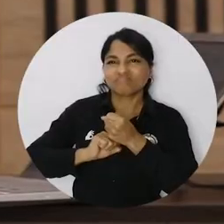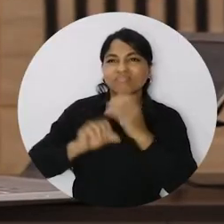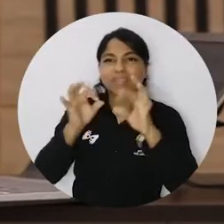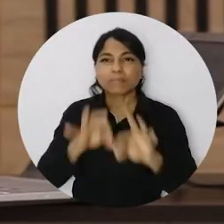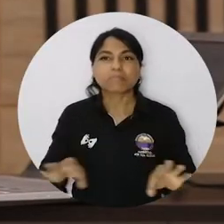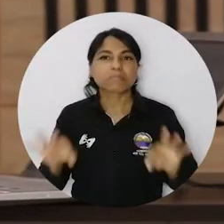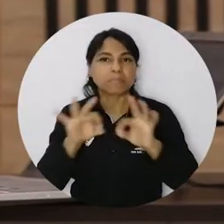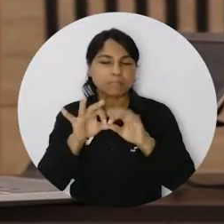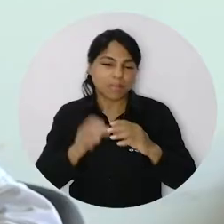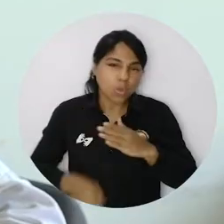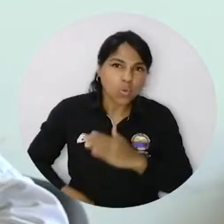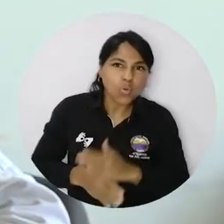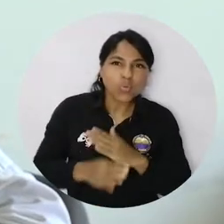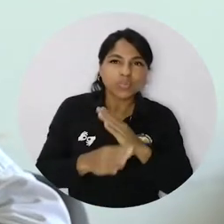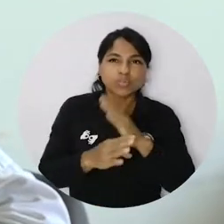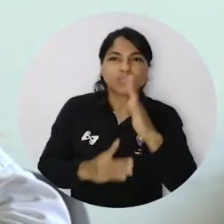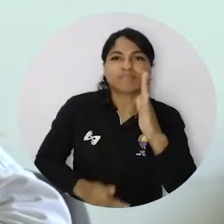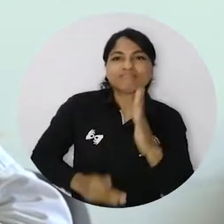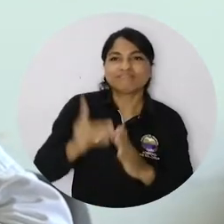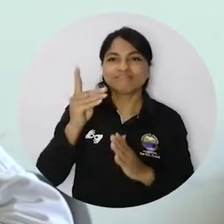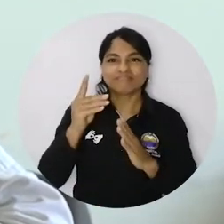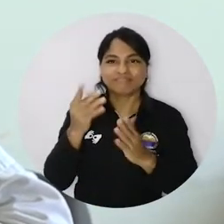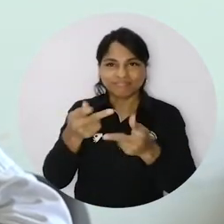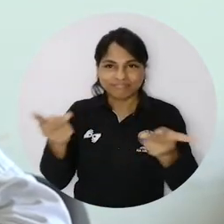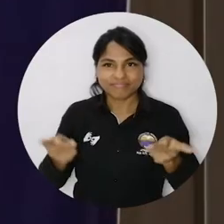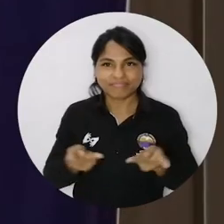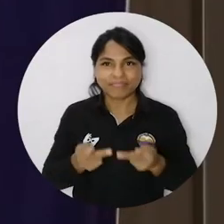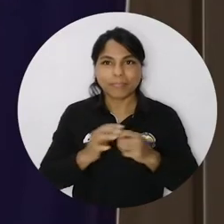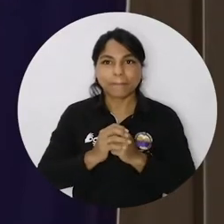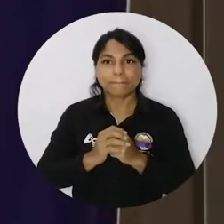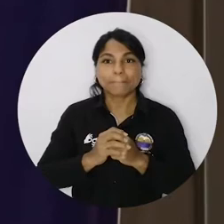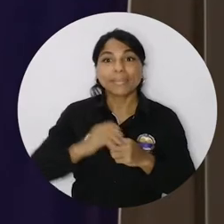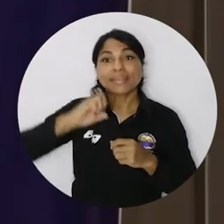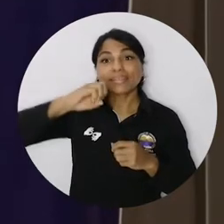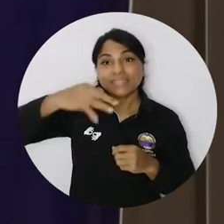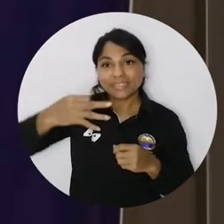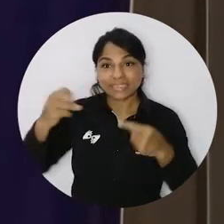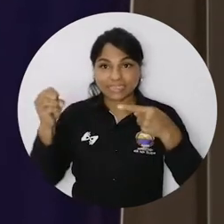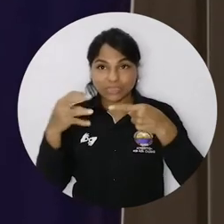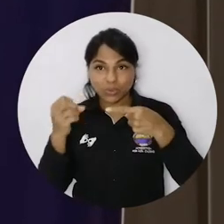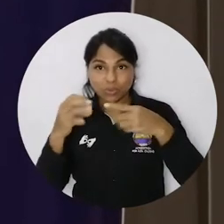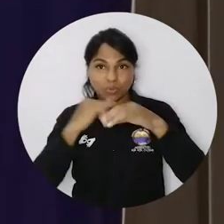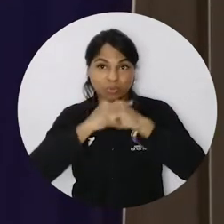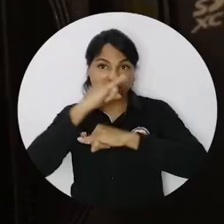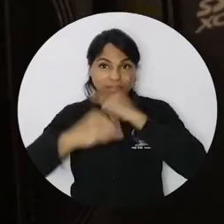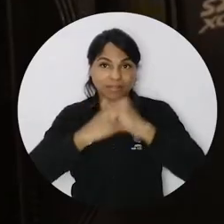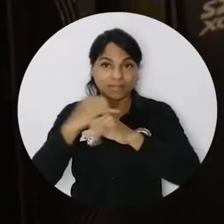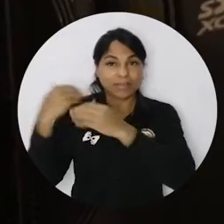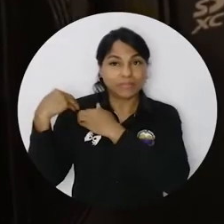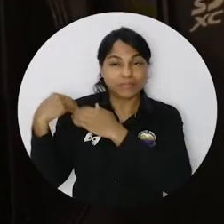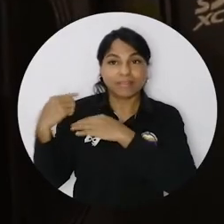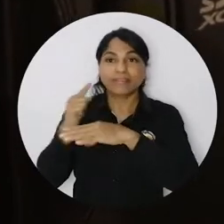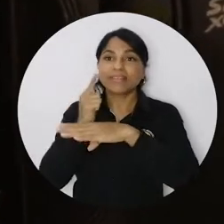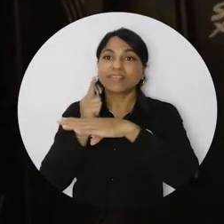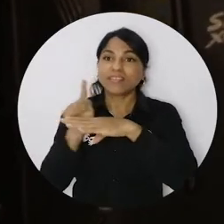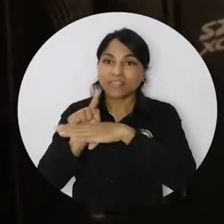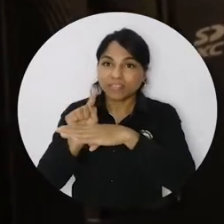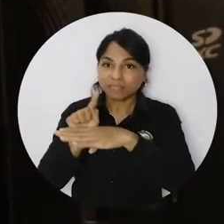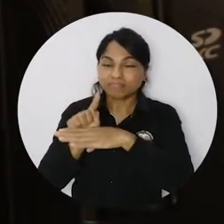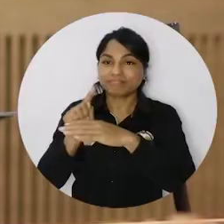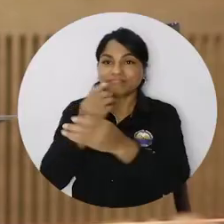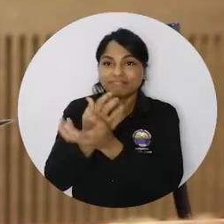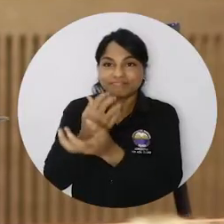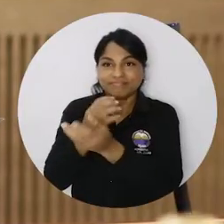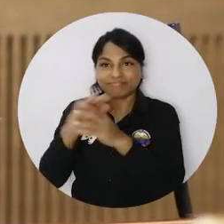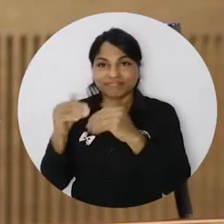espaldarazo para continuar el desarrollo de estos espacios. La tercera edición de este evento internacional, que fue organizado por la Facultad